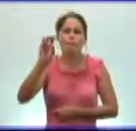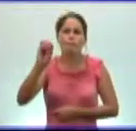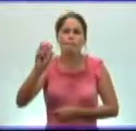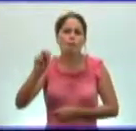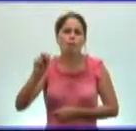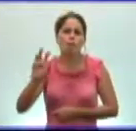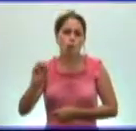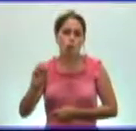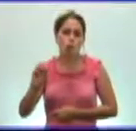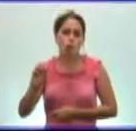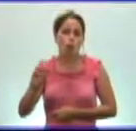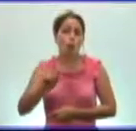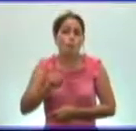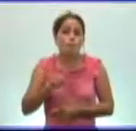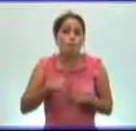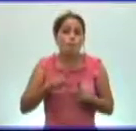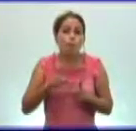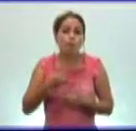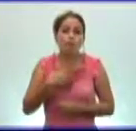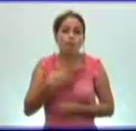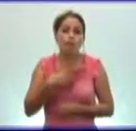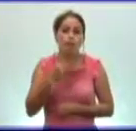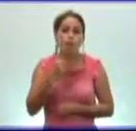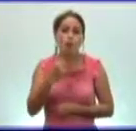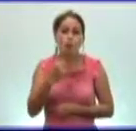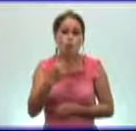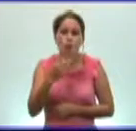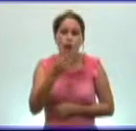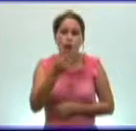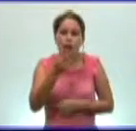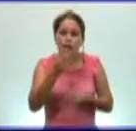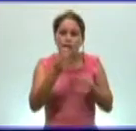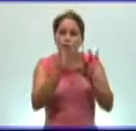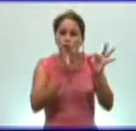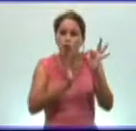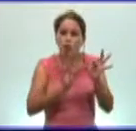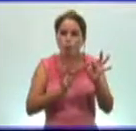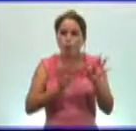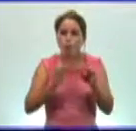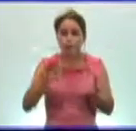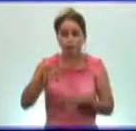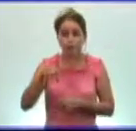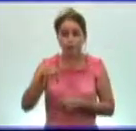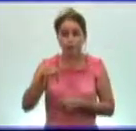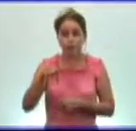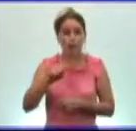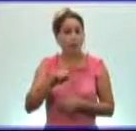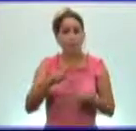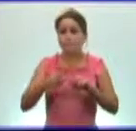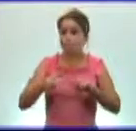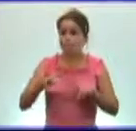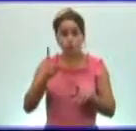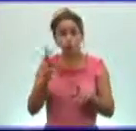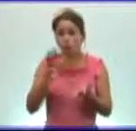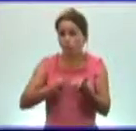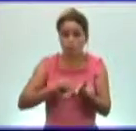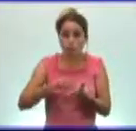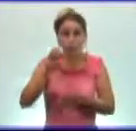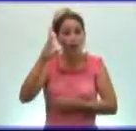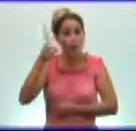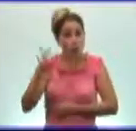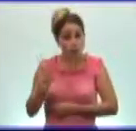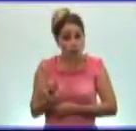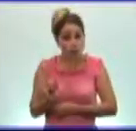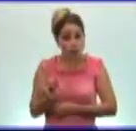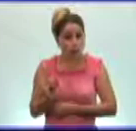otro ejemplo. Dióxido de carbono. En este caso, la sustancia dióxido de carbono, utilizamos el prefijo